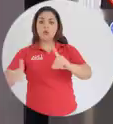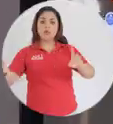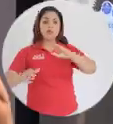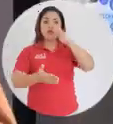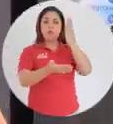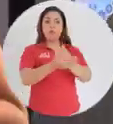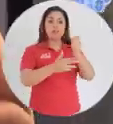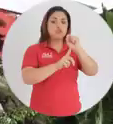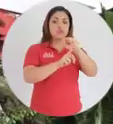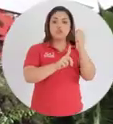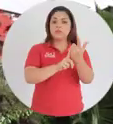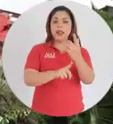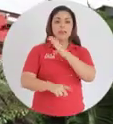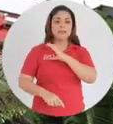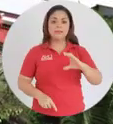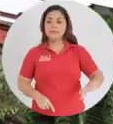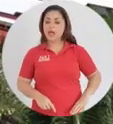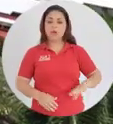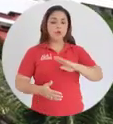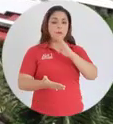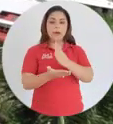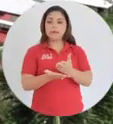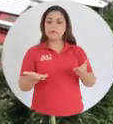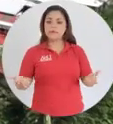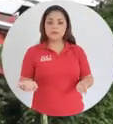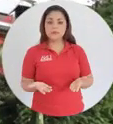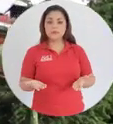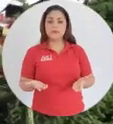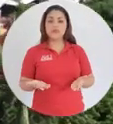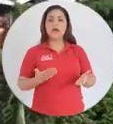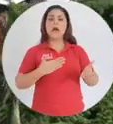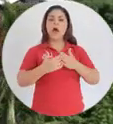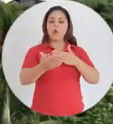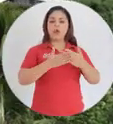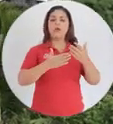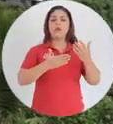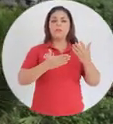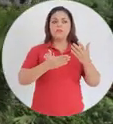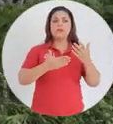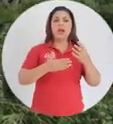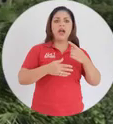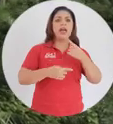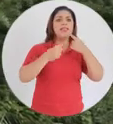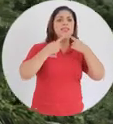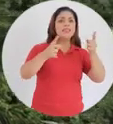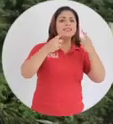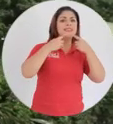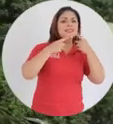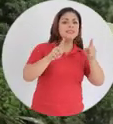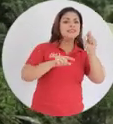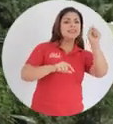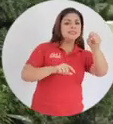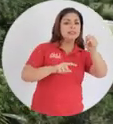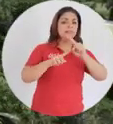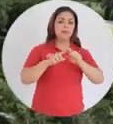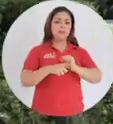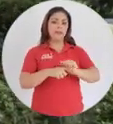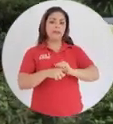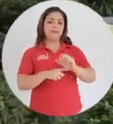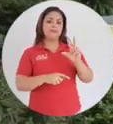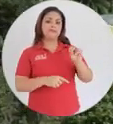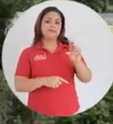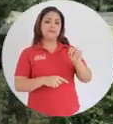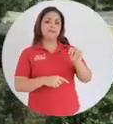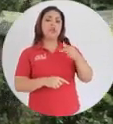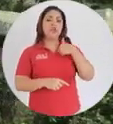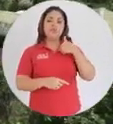dejaron de ser socialcristianos, aunque en la retórica sí lo mantenían. Entonces, por ahí hay que